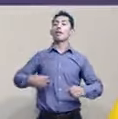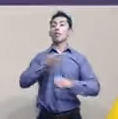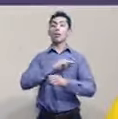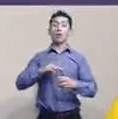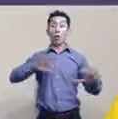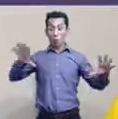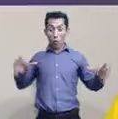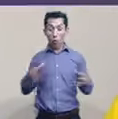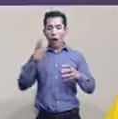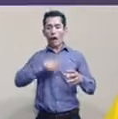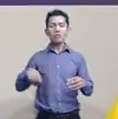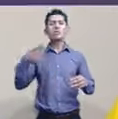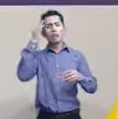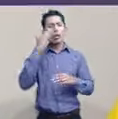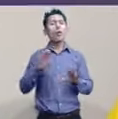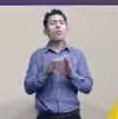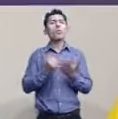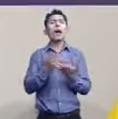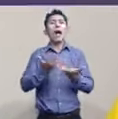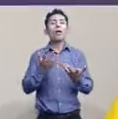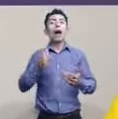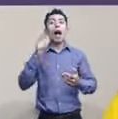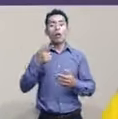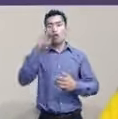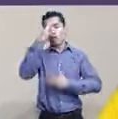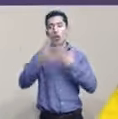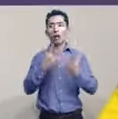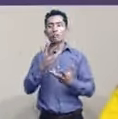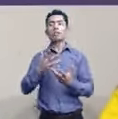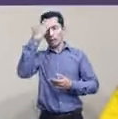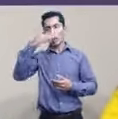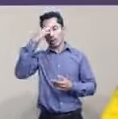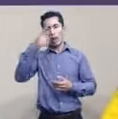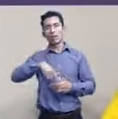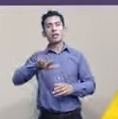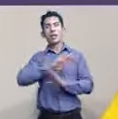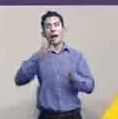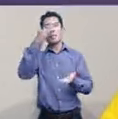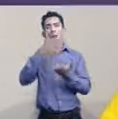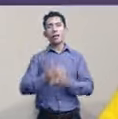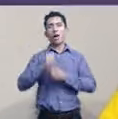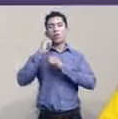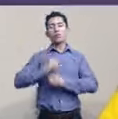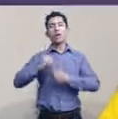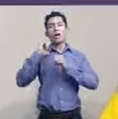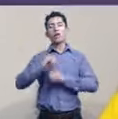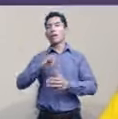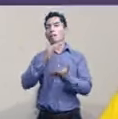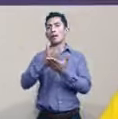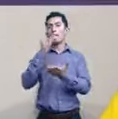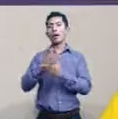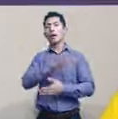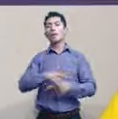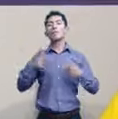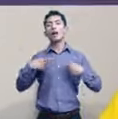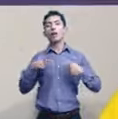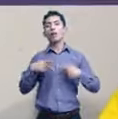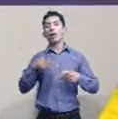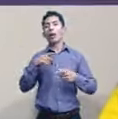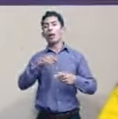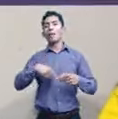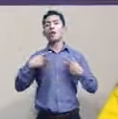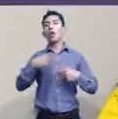municipal, sepan cómo tienen que actuar ante casos de violencia. Basta de autoridades lejanas al pueblo, lejanas